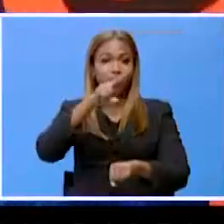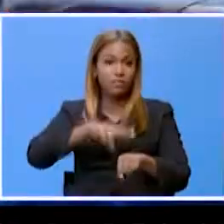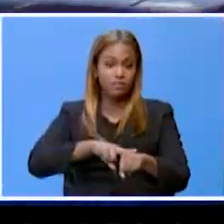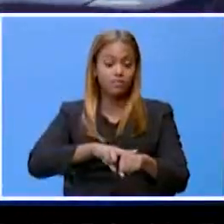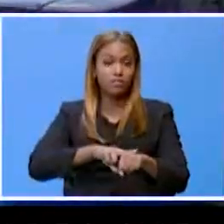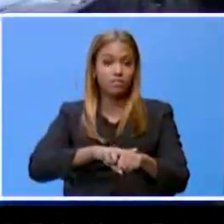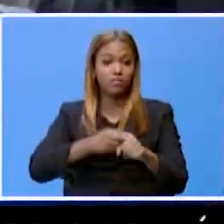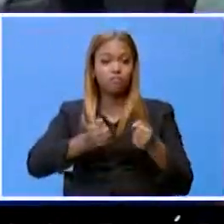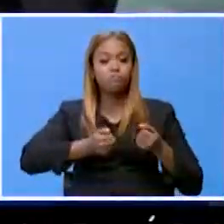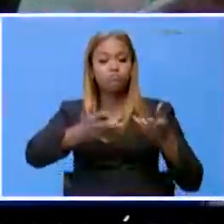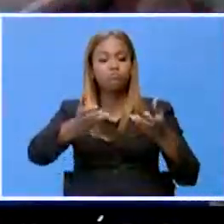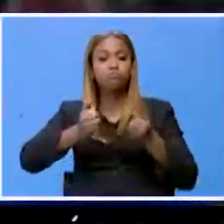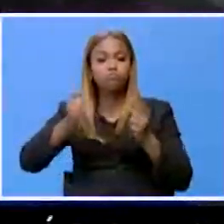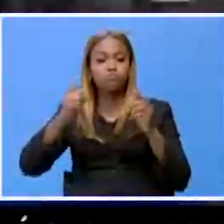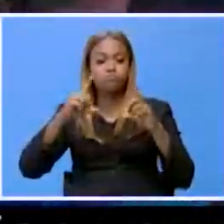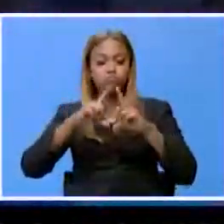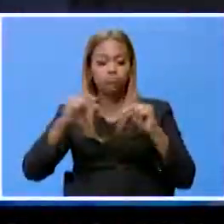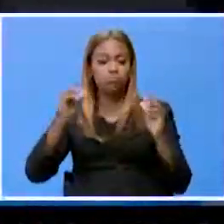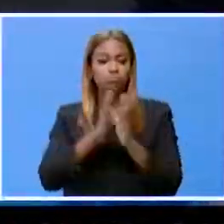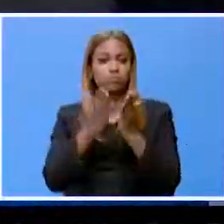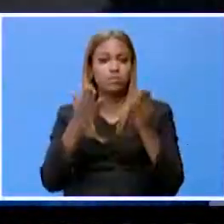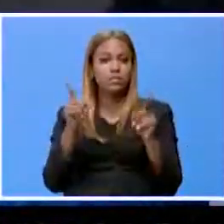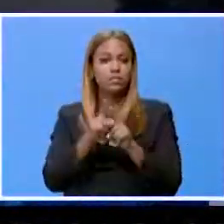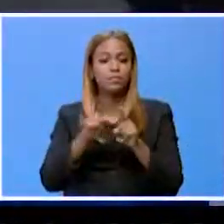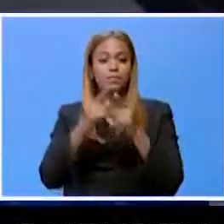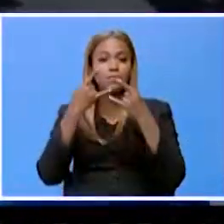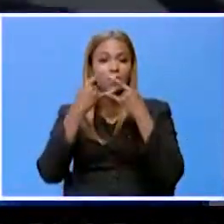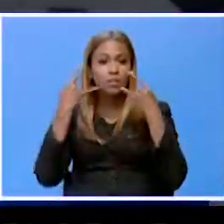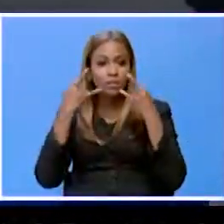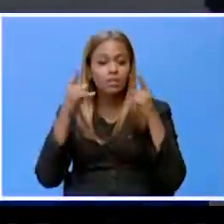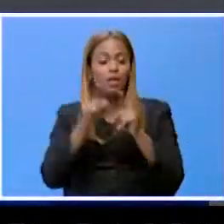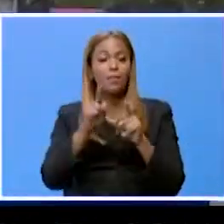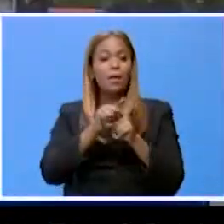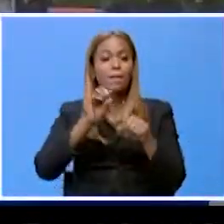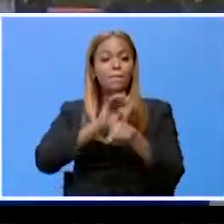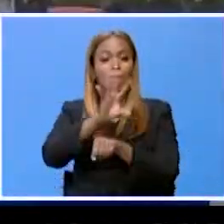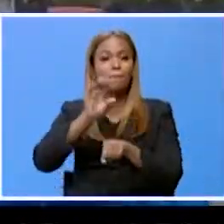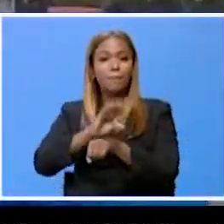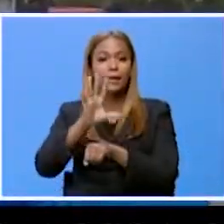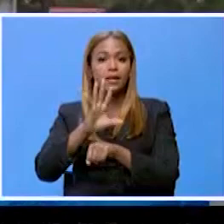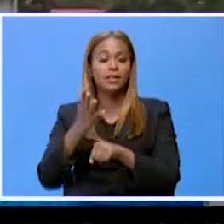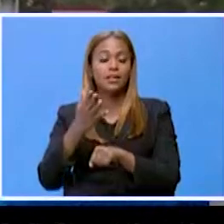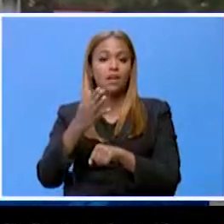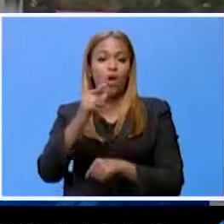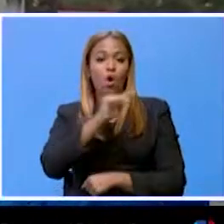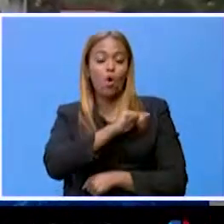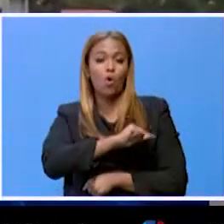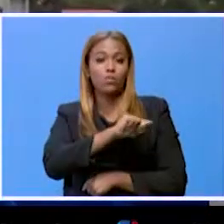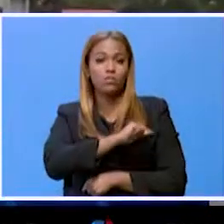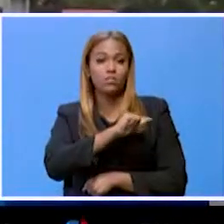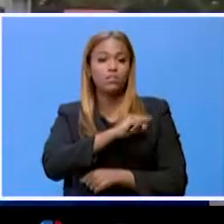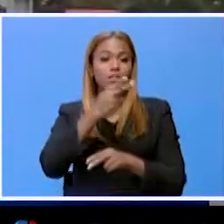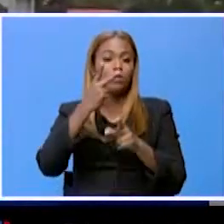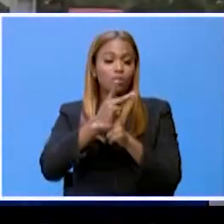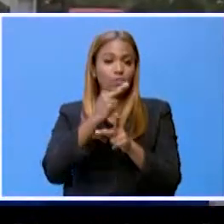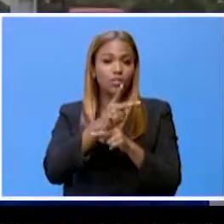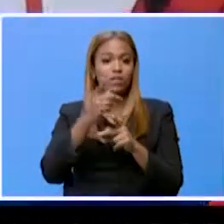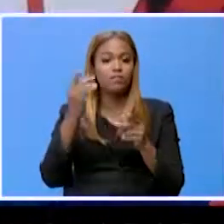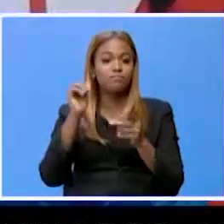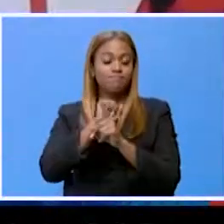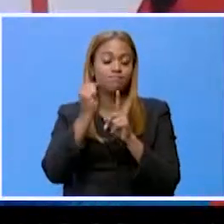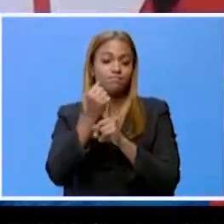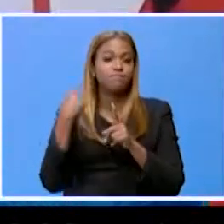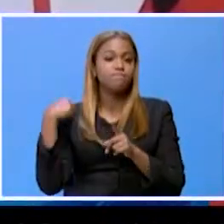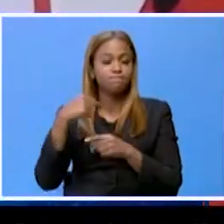Nacional, distribuyendo brochures, también mascarillas y mensajes de concienciación sobre la realidad que afrontamos